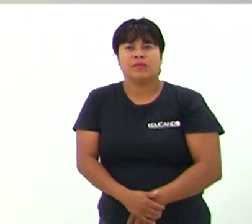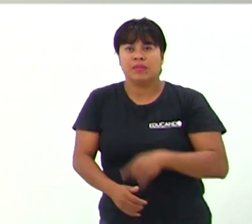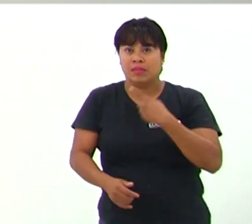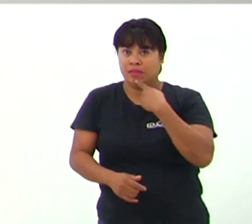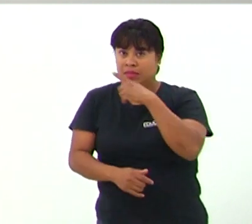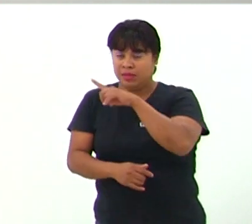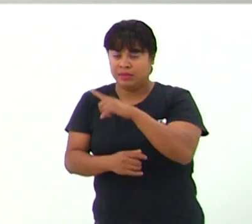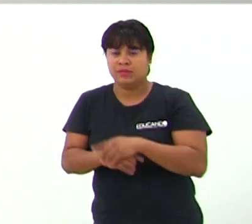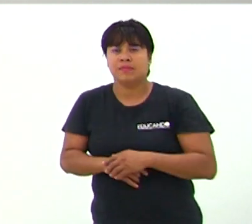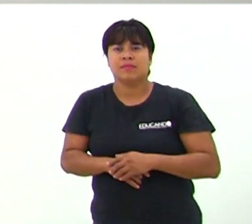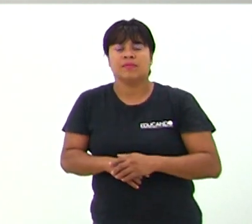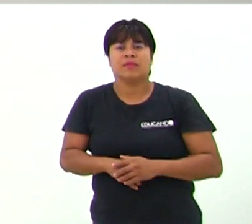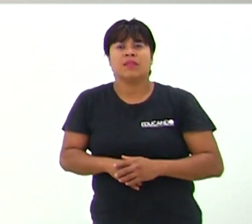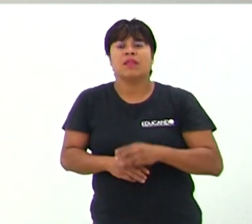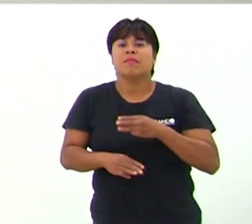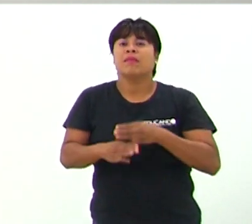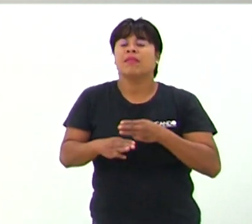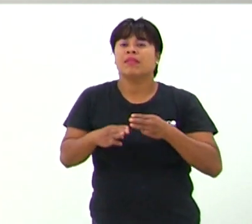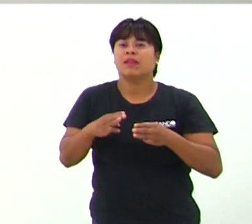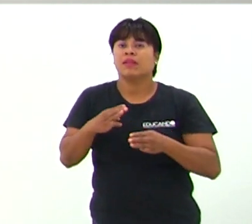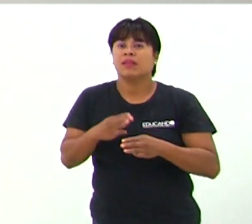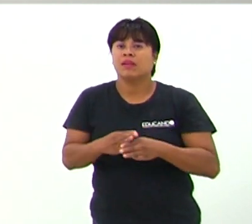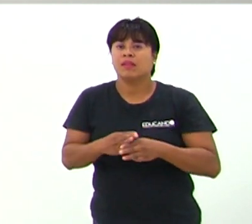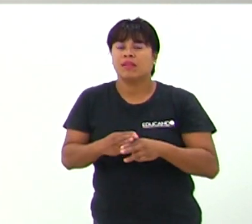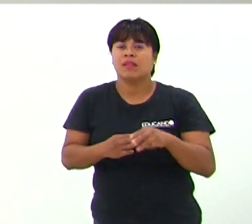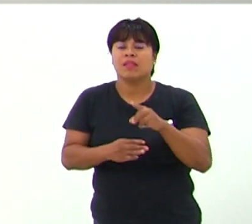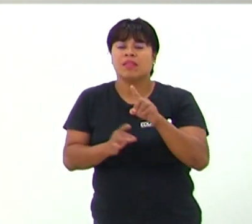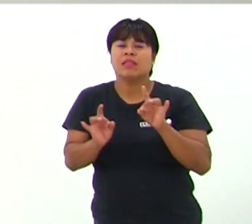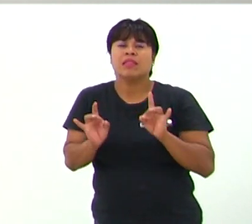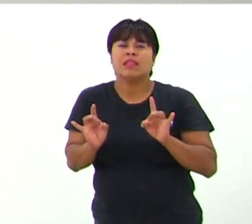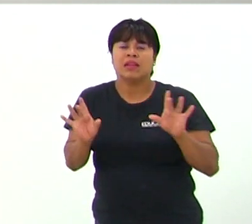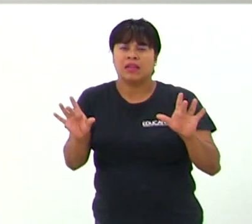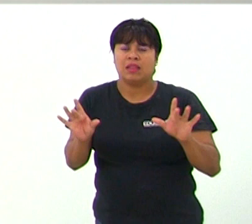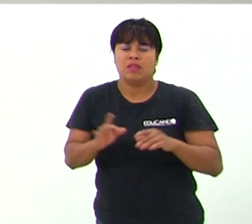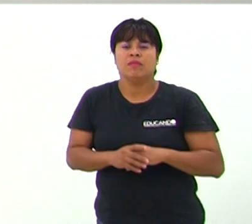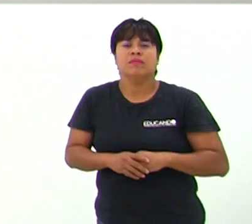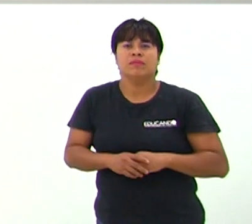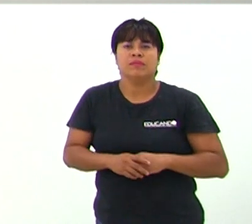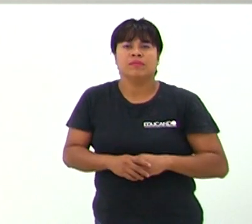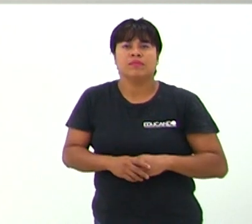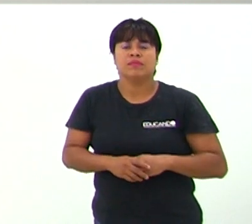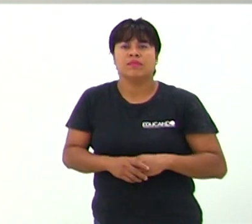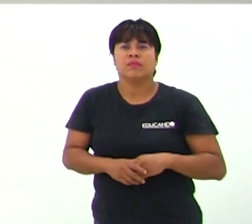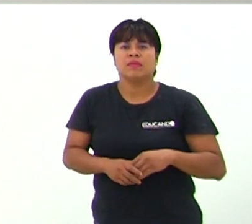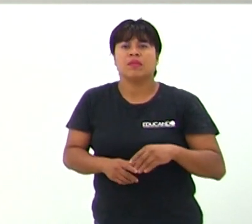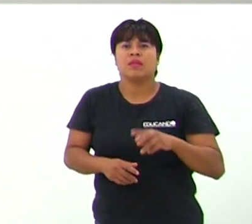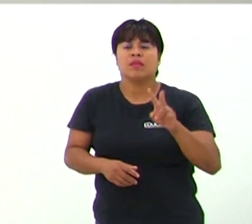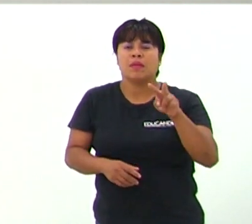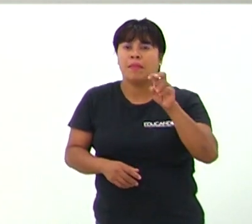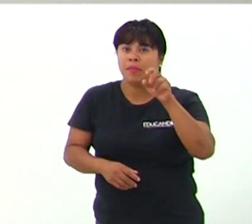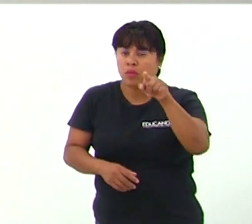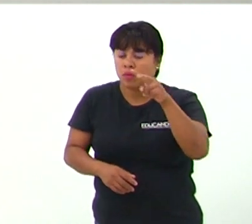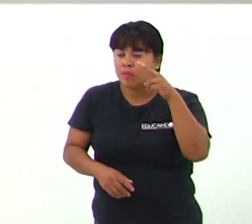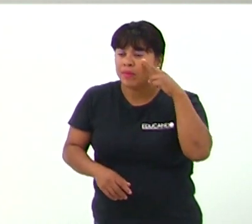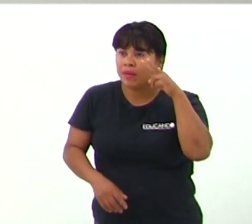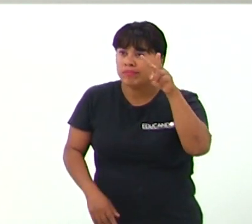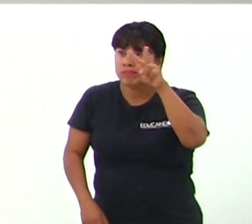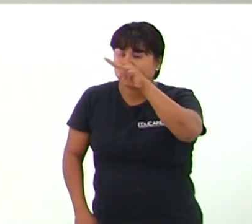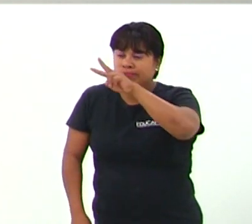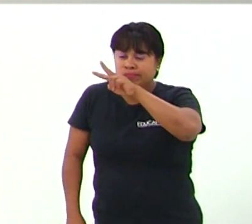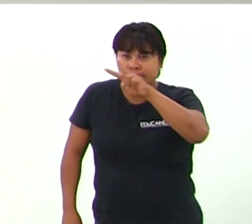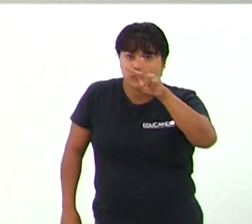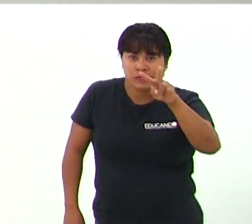Dice, de material delicado. ¿Bien? Ve tú observando de